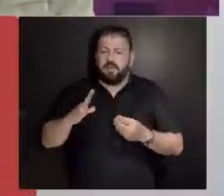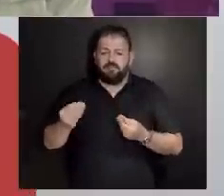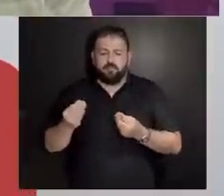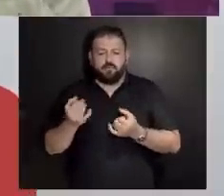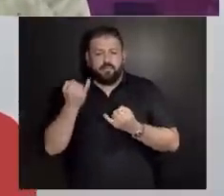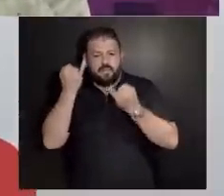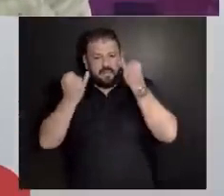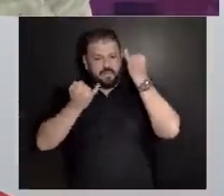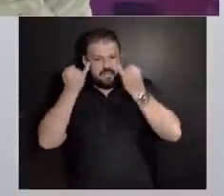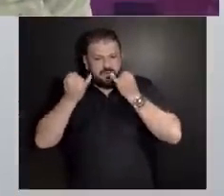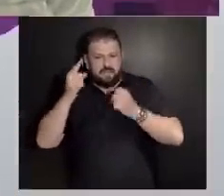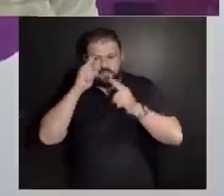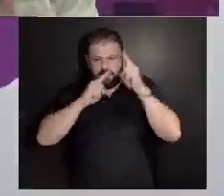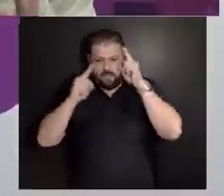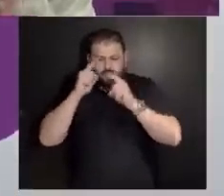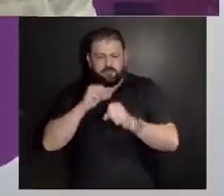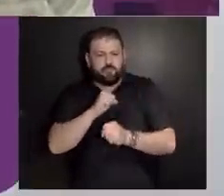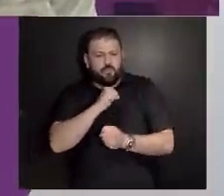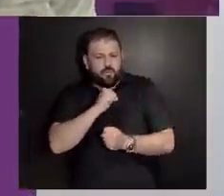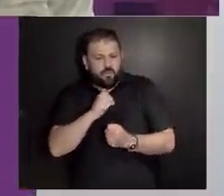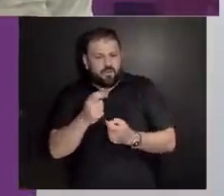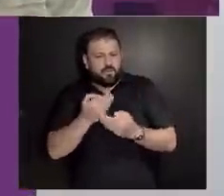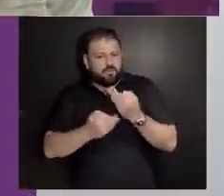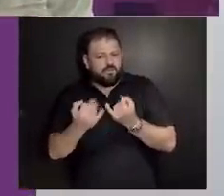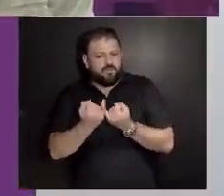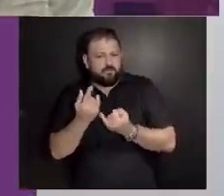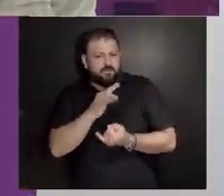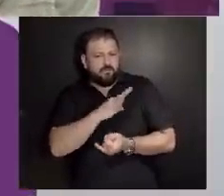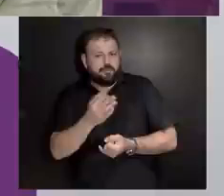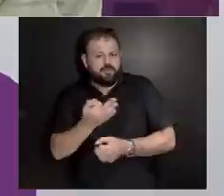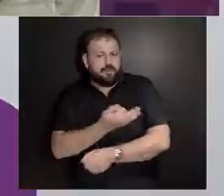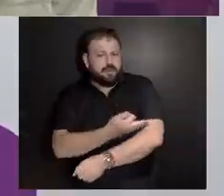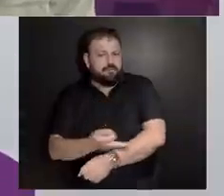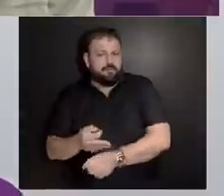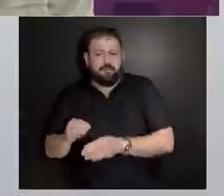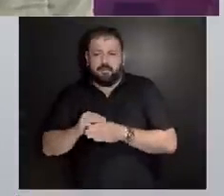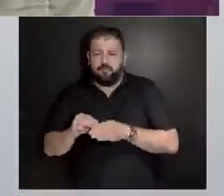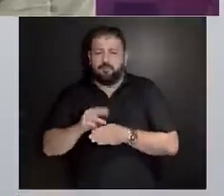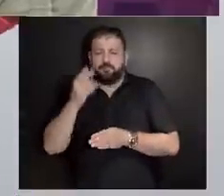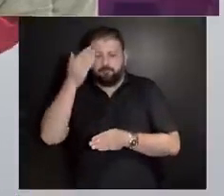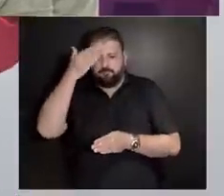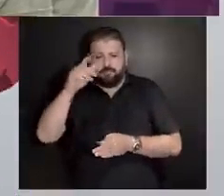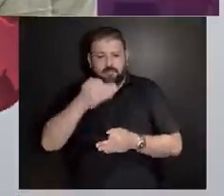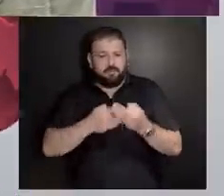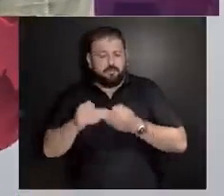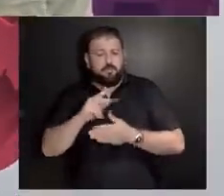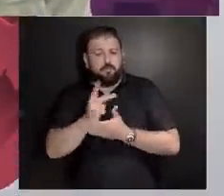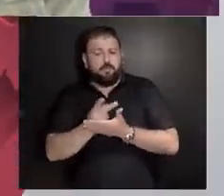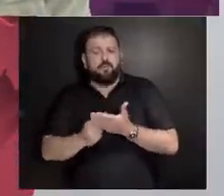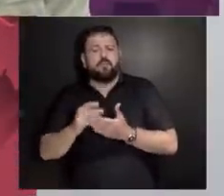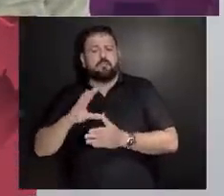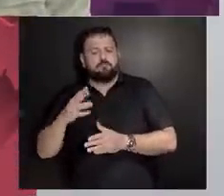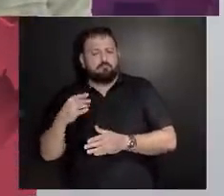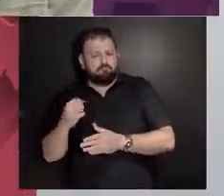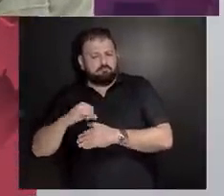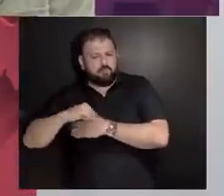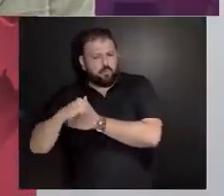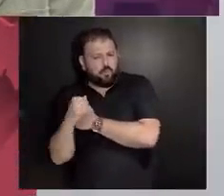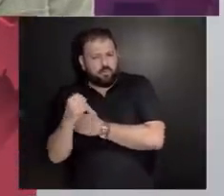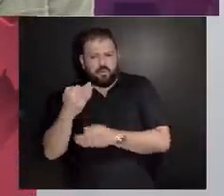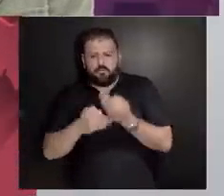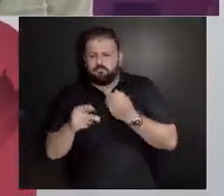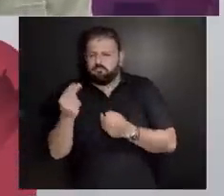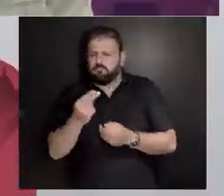y de recomendaciones buenísimas. Recordar a toda la familia morada que el programa se queda guardado, así que lo pueden repetir y lo pueden volver a ver la cantidad de veces